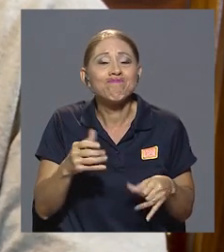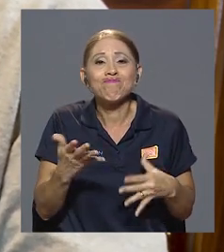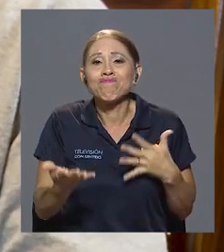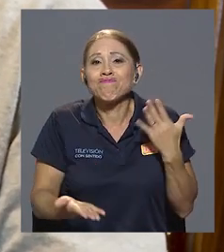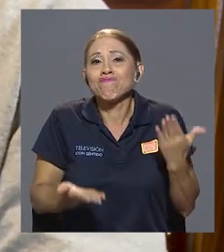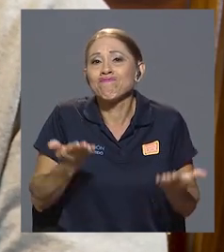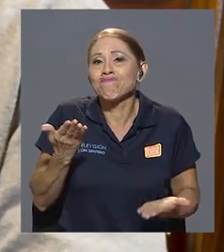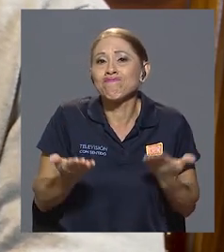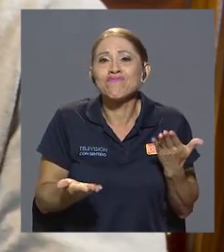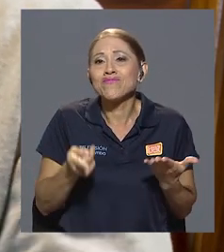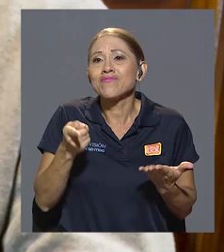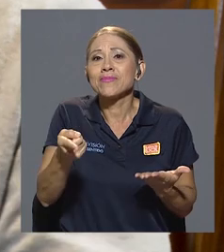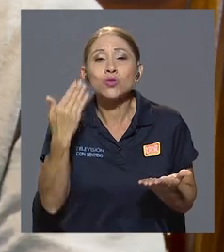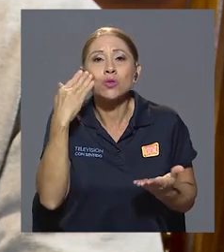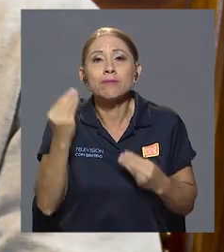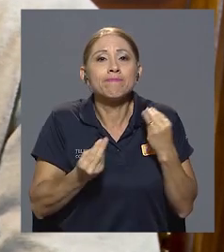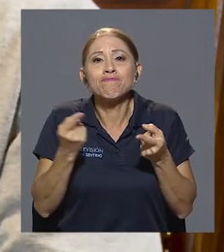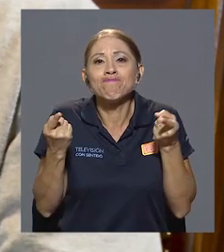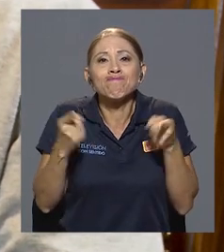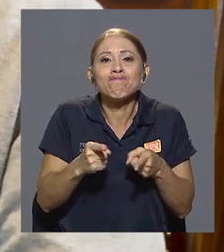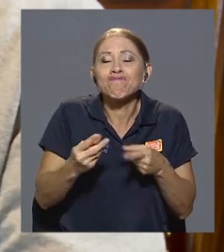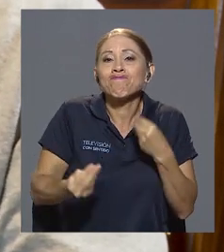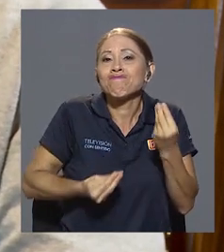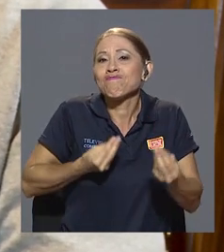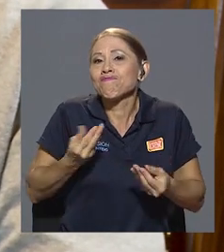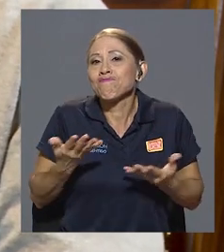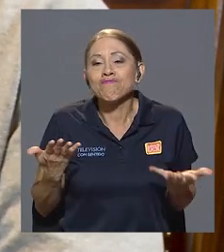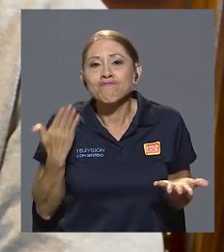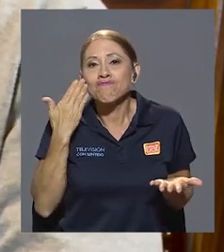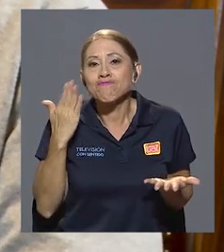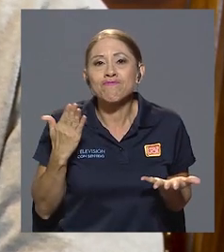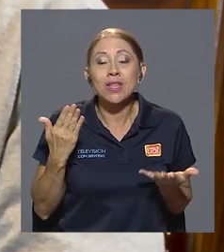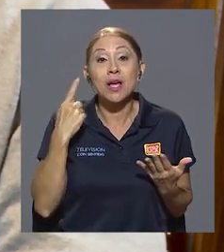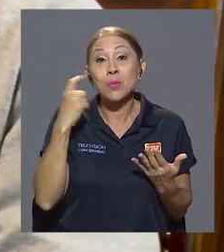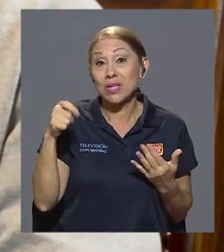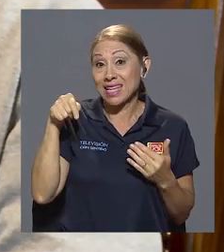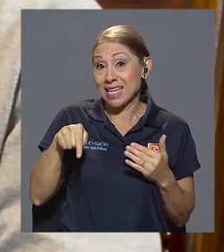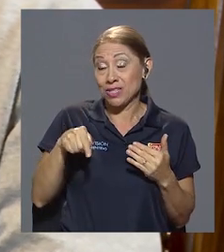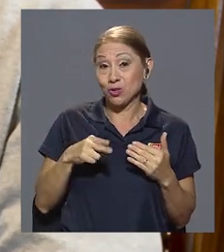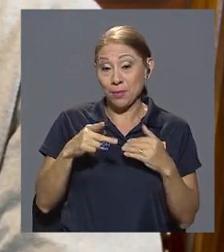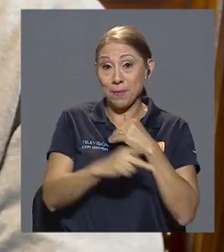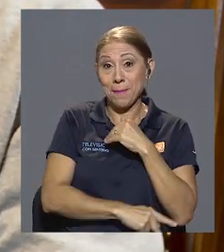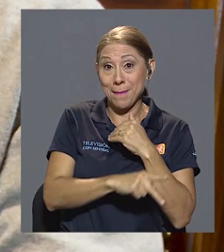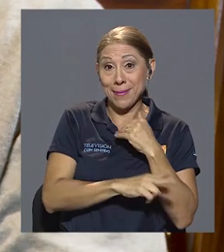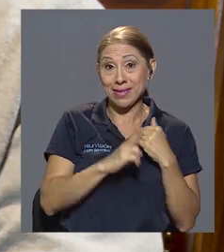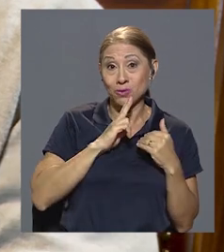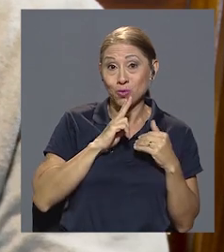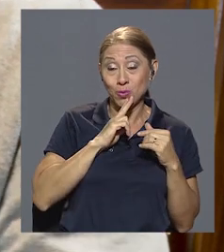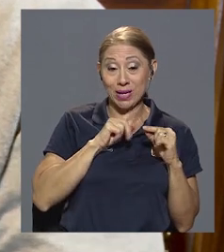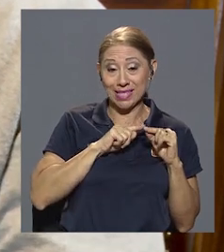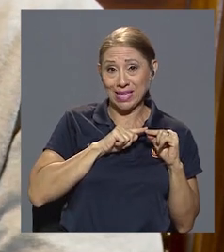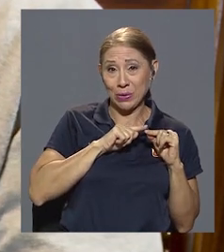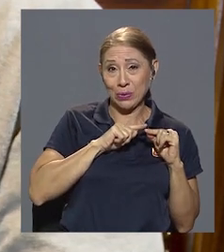remota en el sentido más literal de la geografía porque los separan unos dos mil kilómetros entre san pedro sula